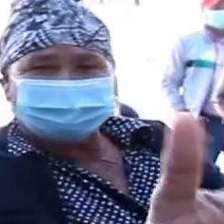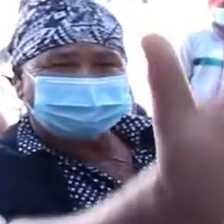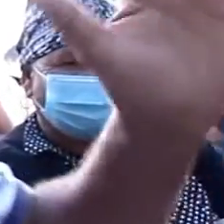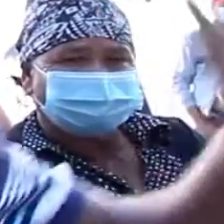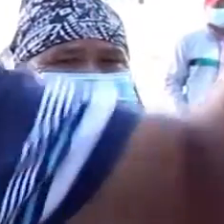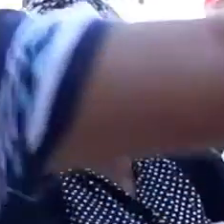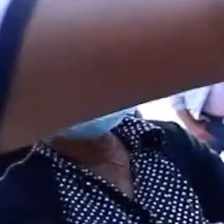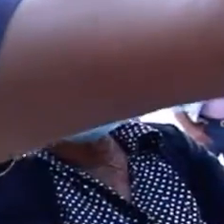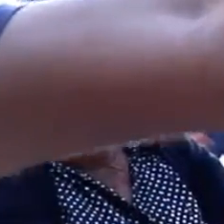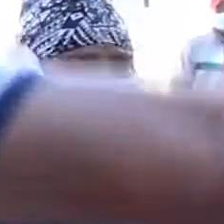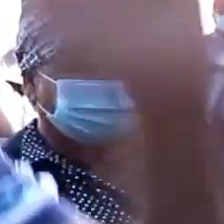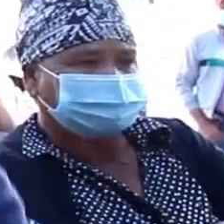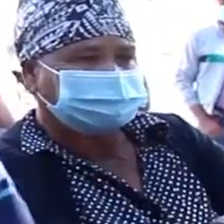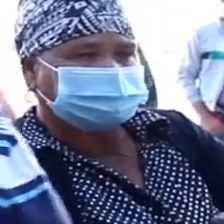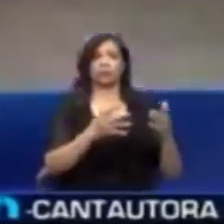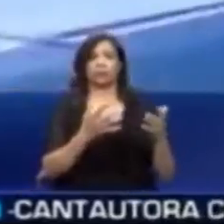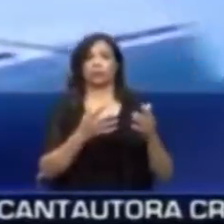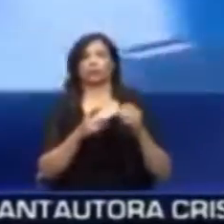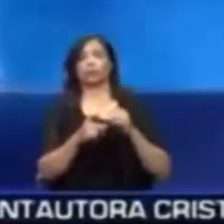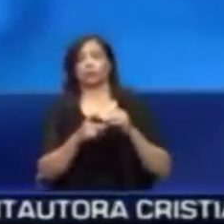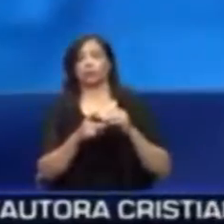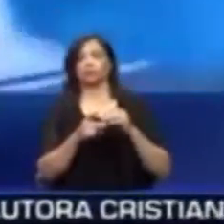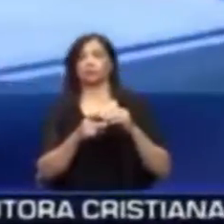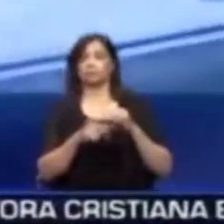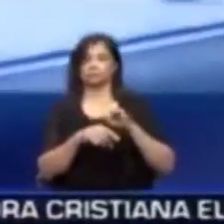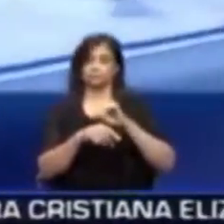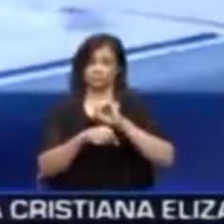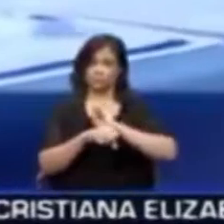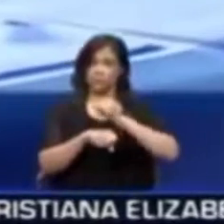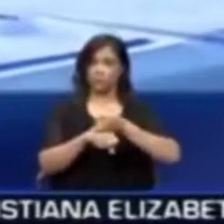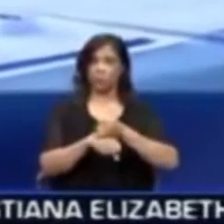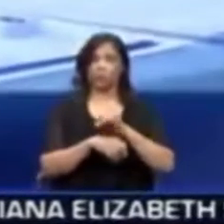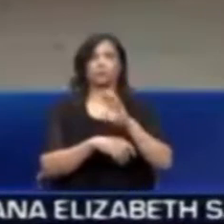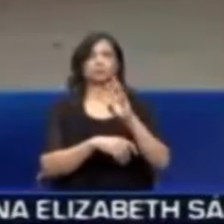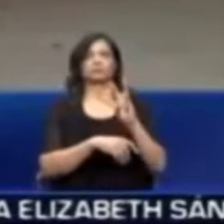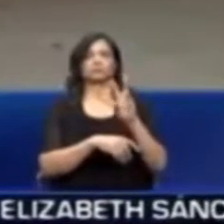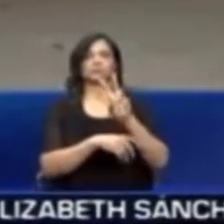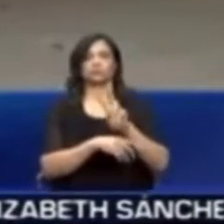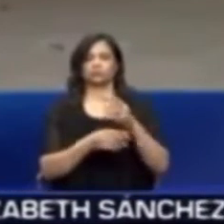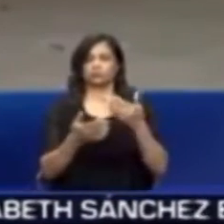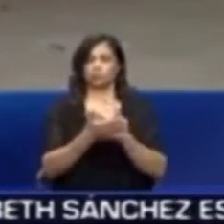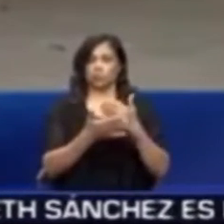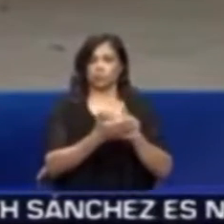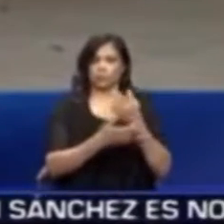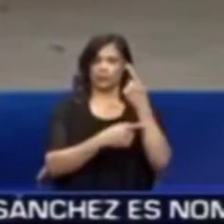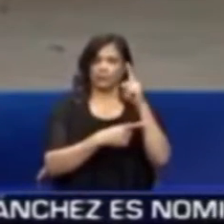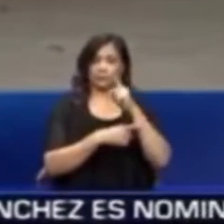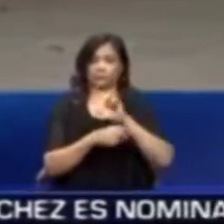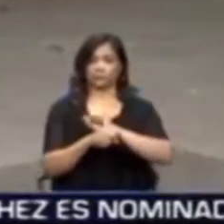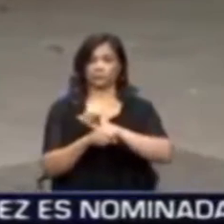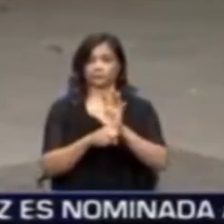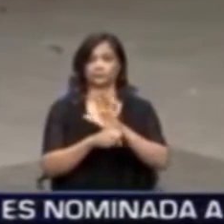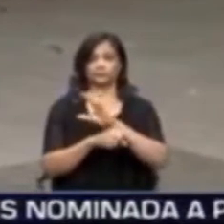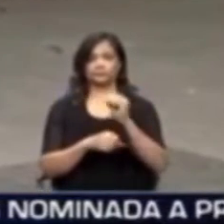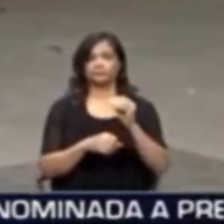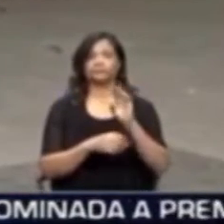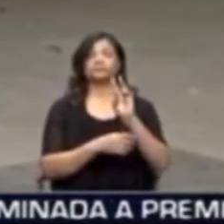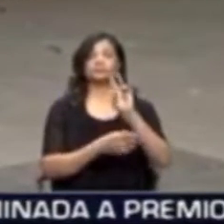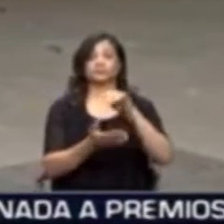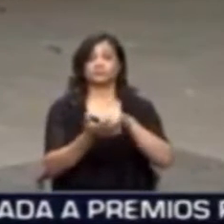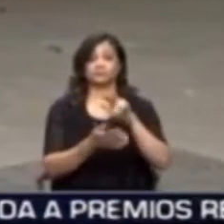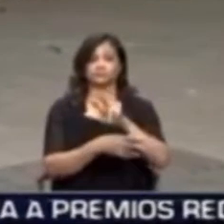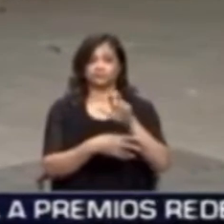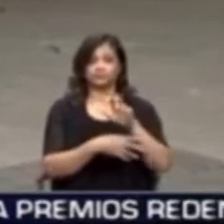la fila de los niños ahora hay una fila de niños san juan cuenta con 62 nuevos casos de kobe siete mil